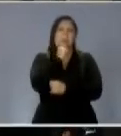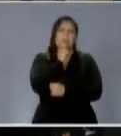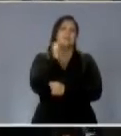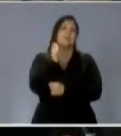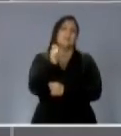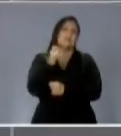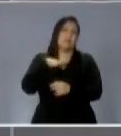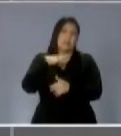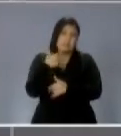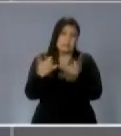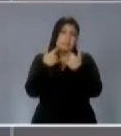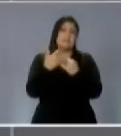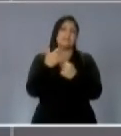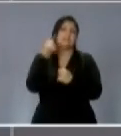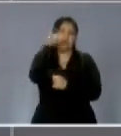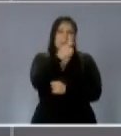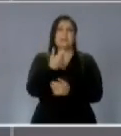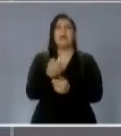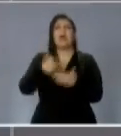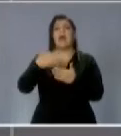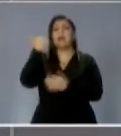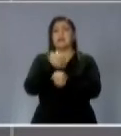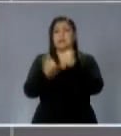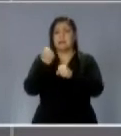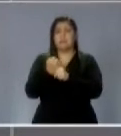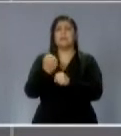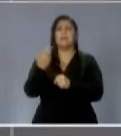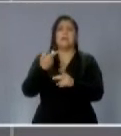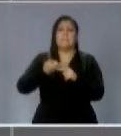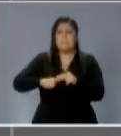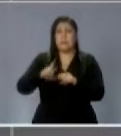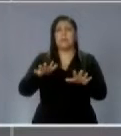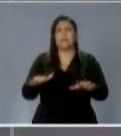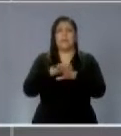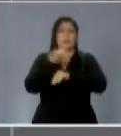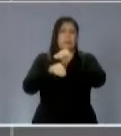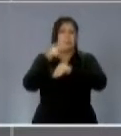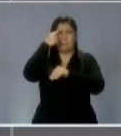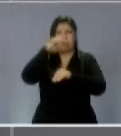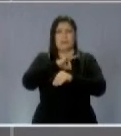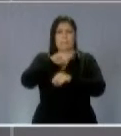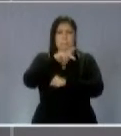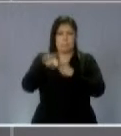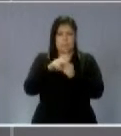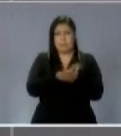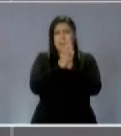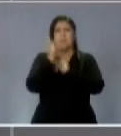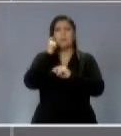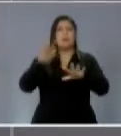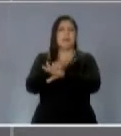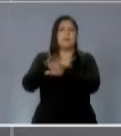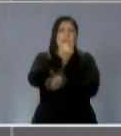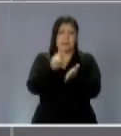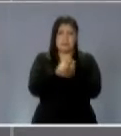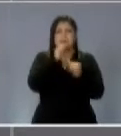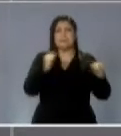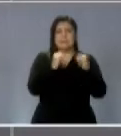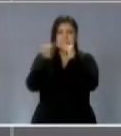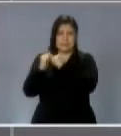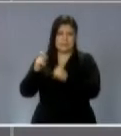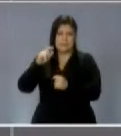Un nuevo modelo equitativo se implementa en las aulas a partir de este ciclo escolar. Y ojalá alguien entienda lo del modelo